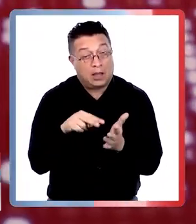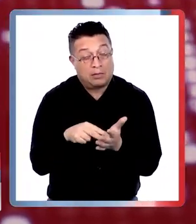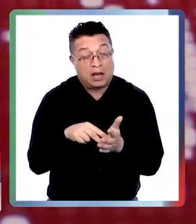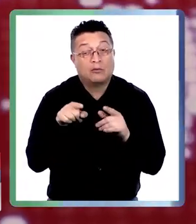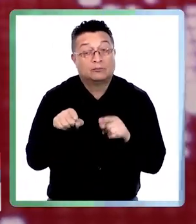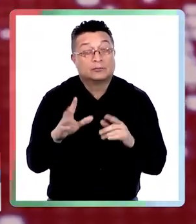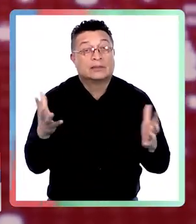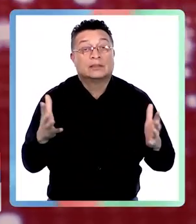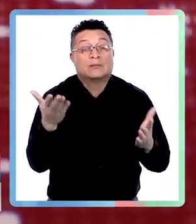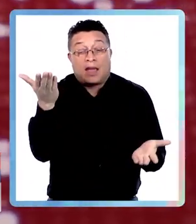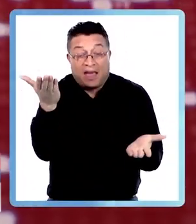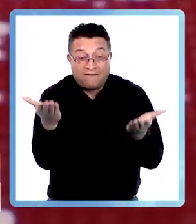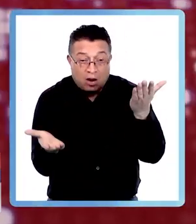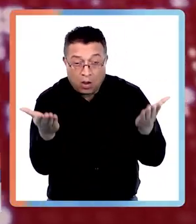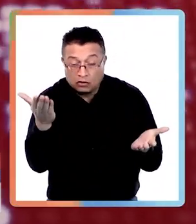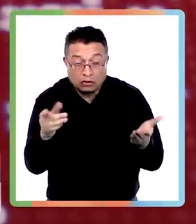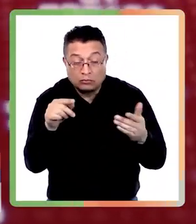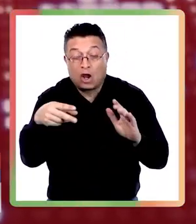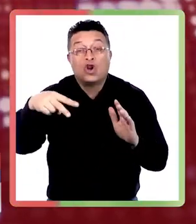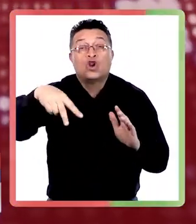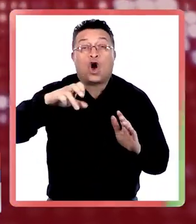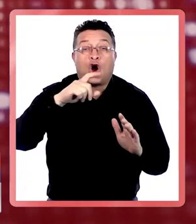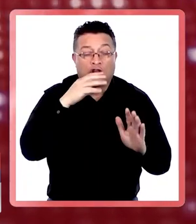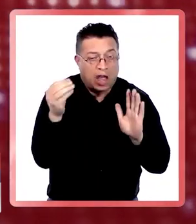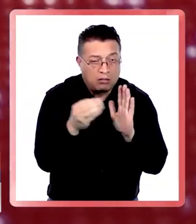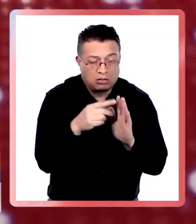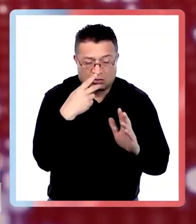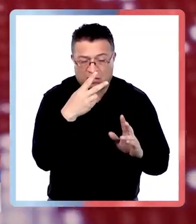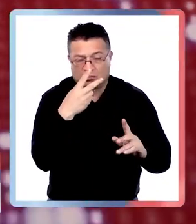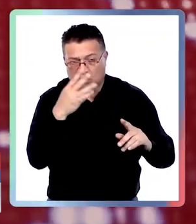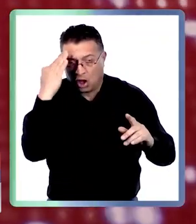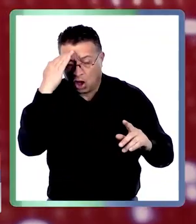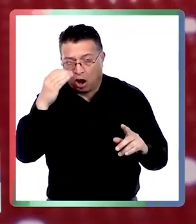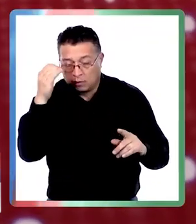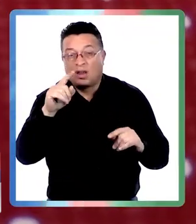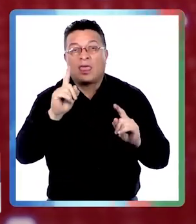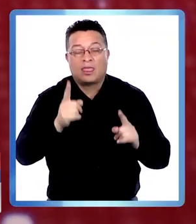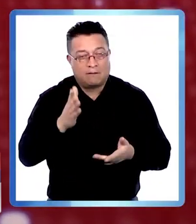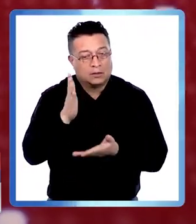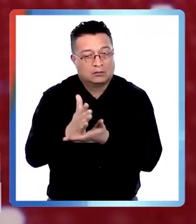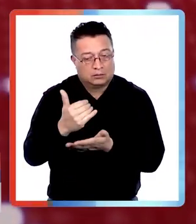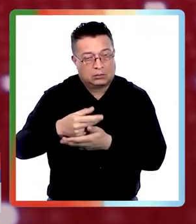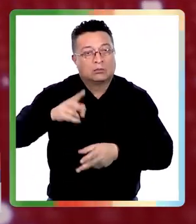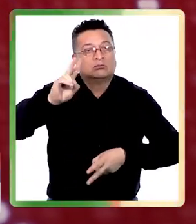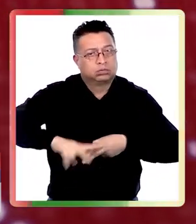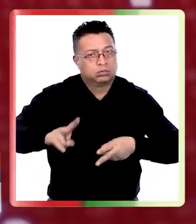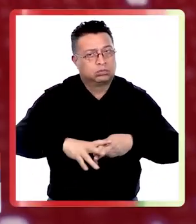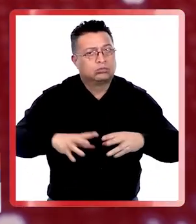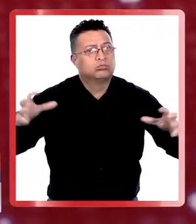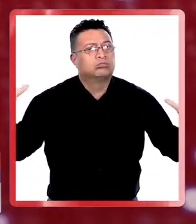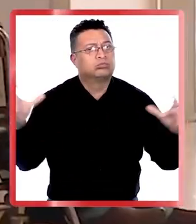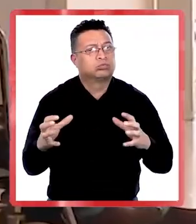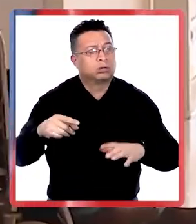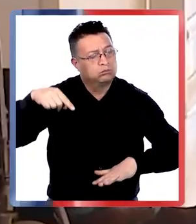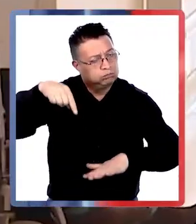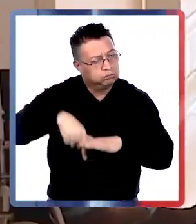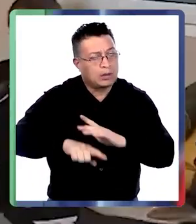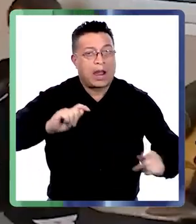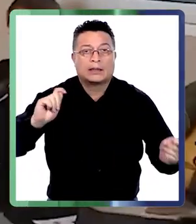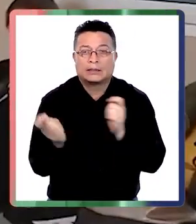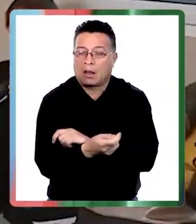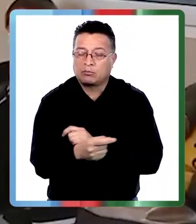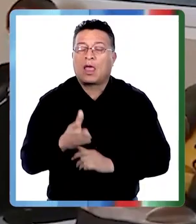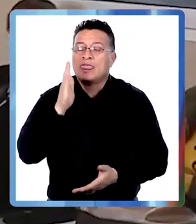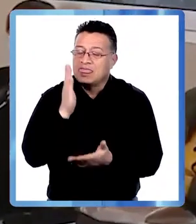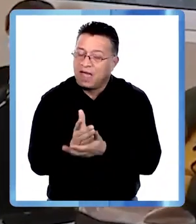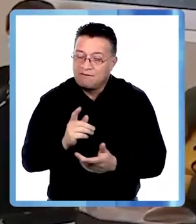que acá, más allá de las evaluaciones, las notas, las miradas que se tengan, se tomen medidas concretas y duras respecto a lo que